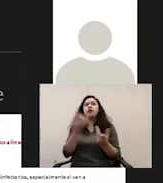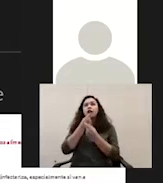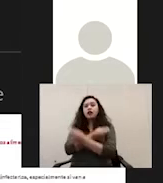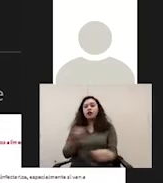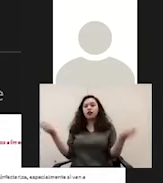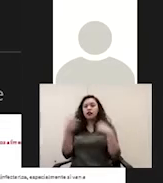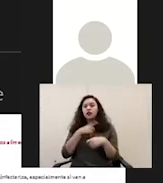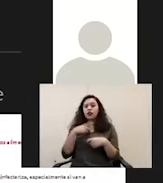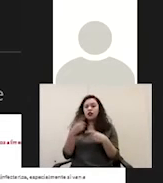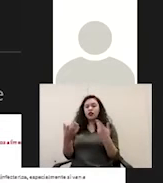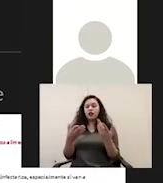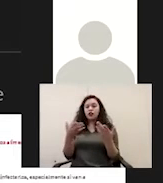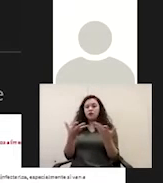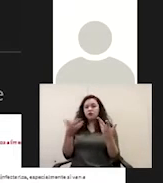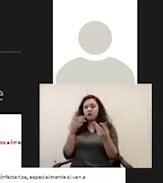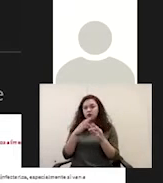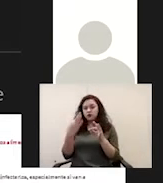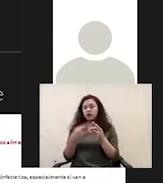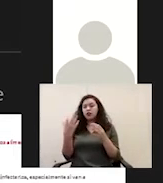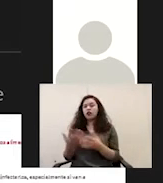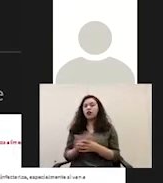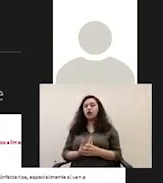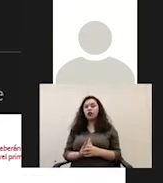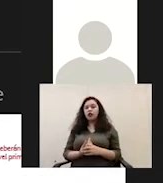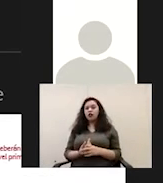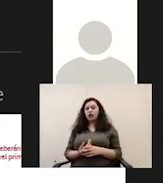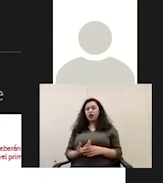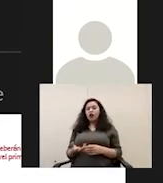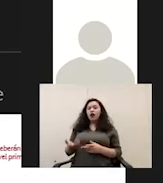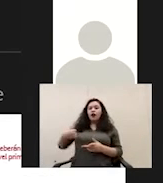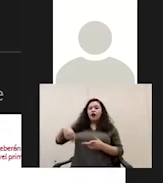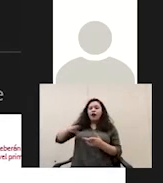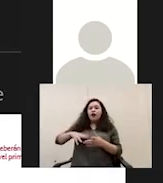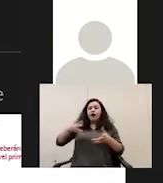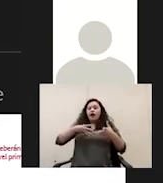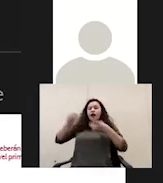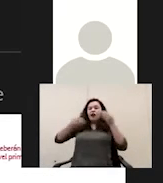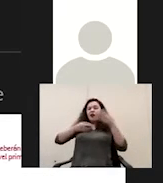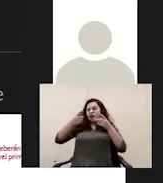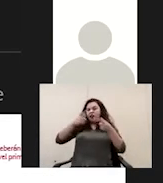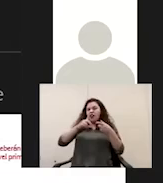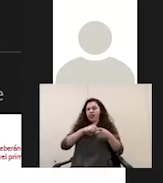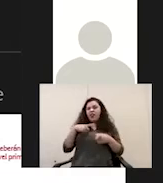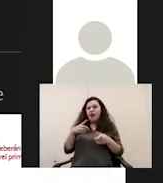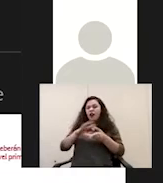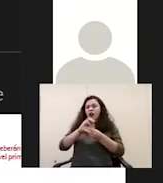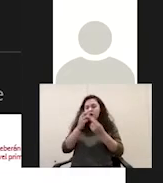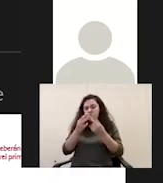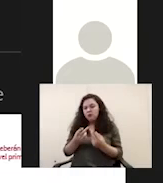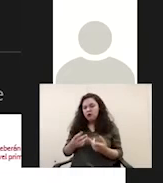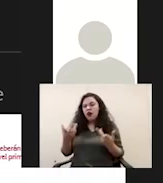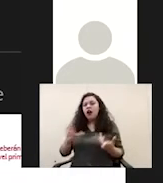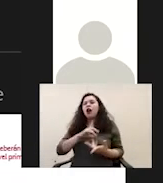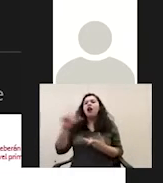el momento. Evitar guardarse o recalentarse porque tienden a descomponerse muy rápido y obviamente serán entregados